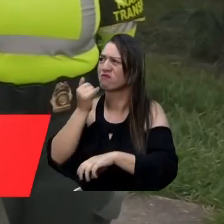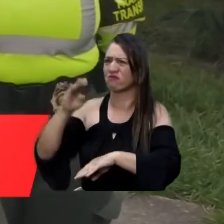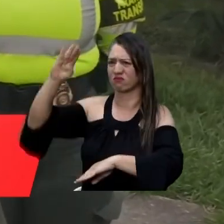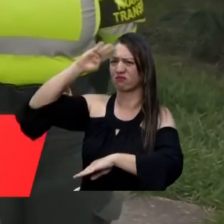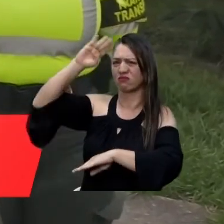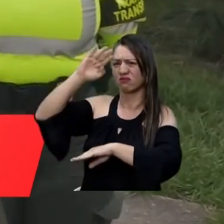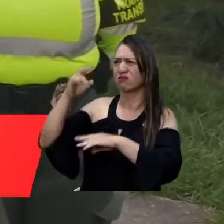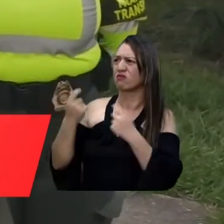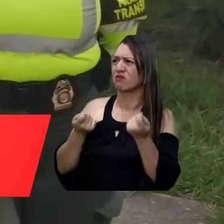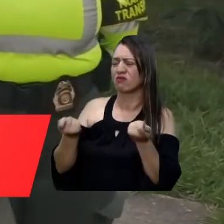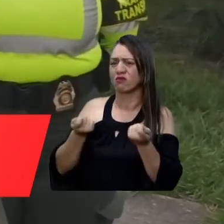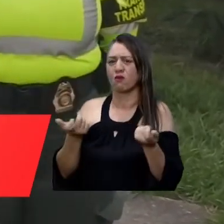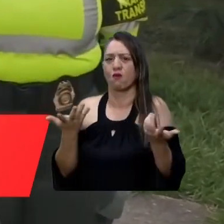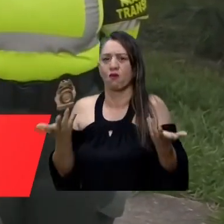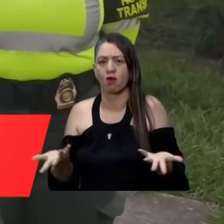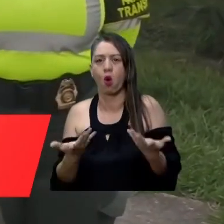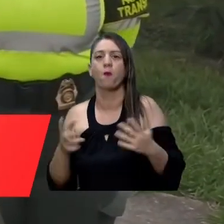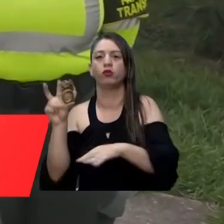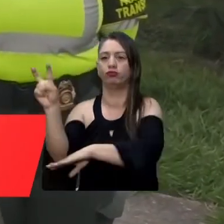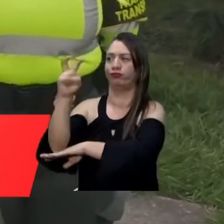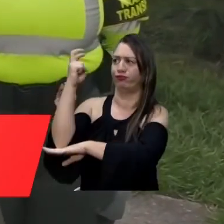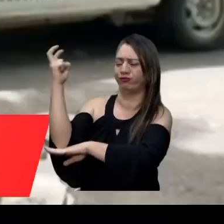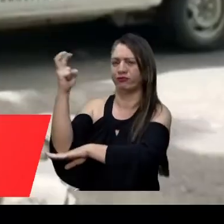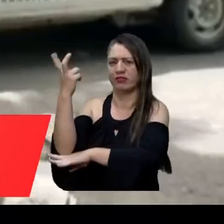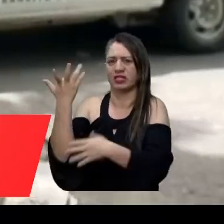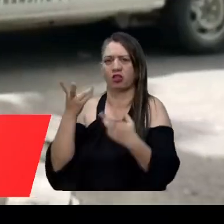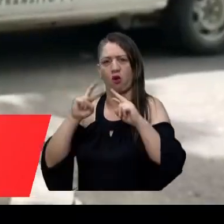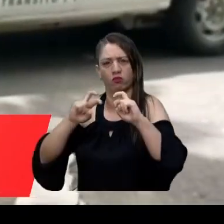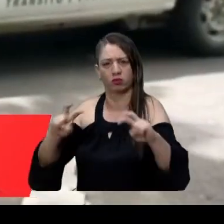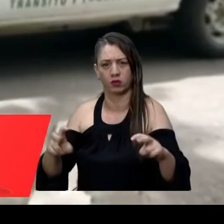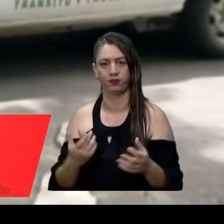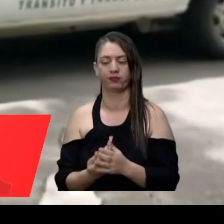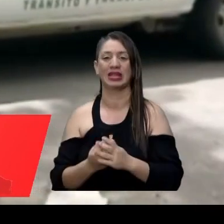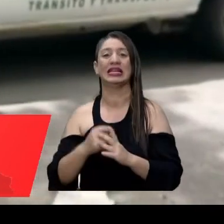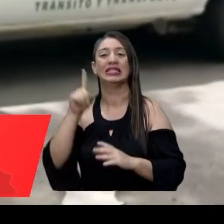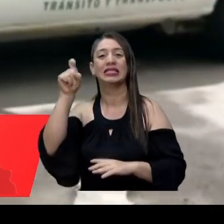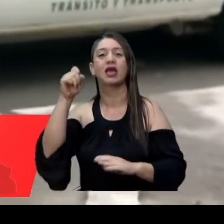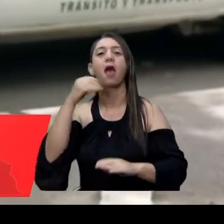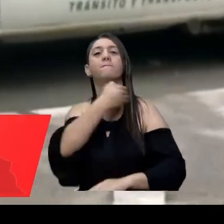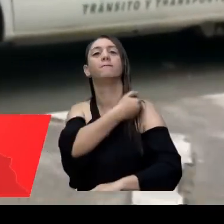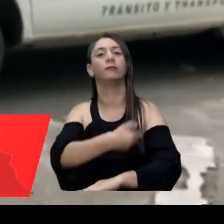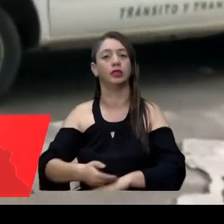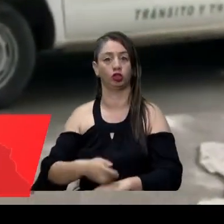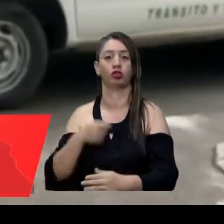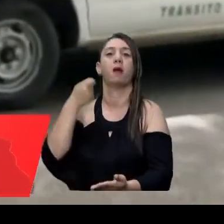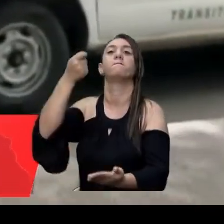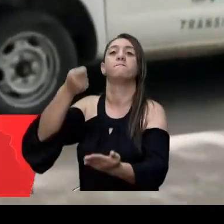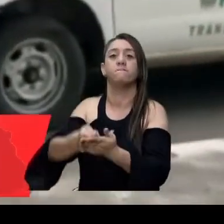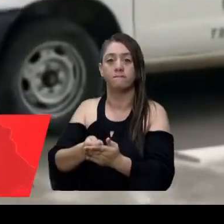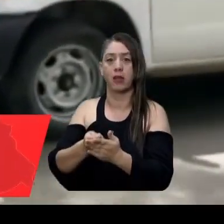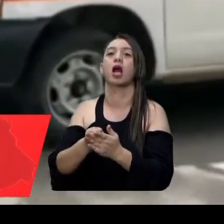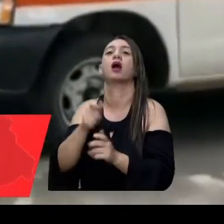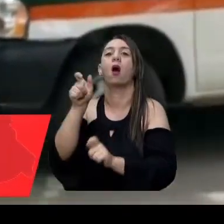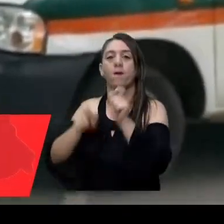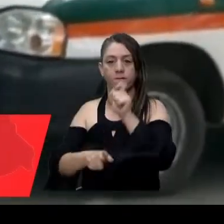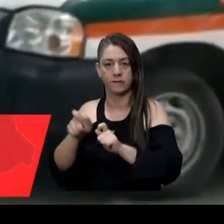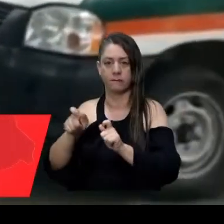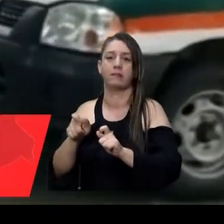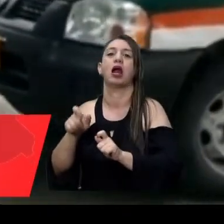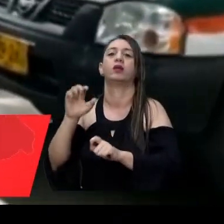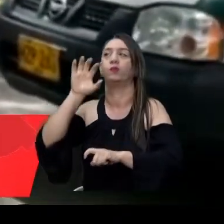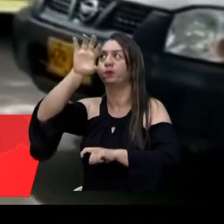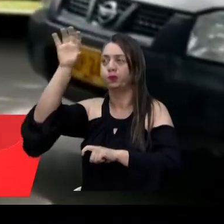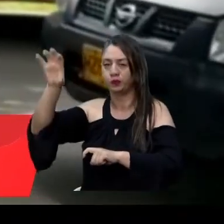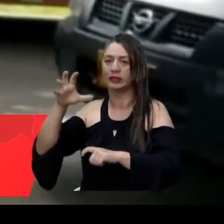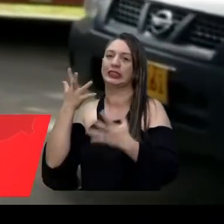Nacional en coordinación con la Fiscalía General de la Nación. Hasta 6 millones de pesos habrían pagado los migrantes por la ruta que los llevaría a